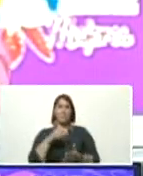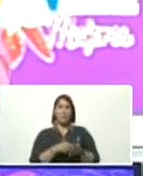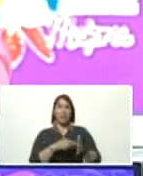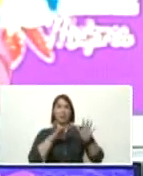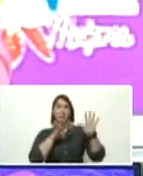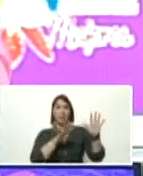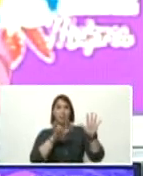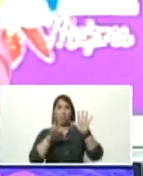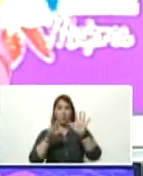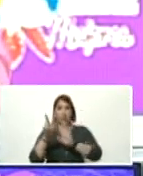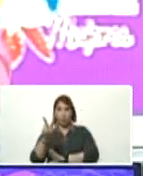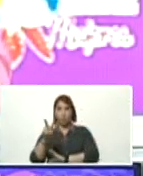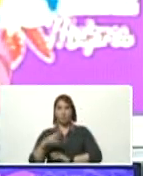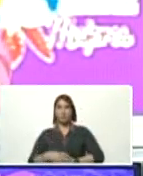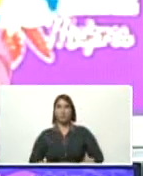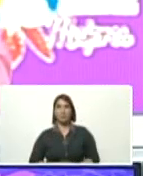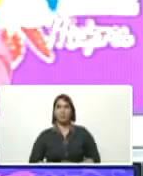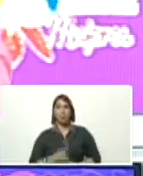1982.